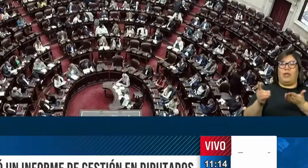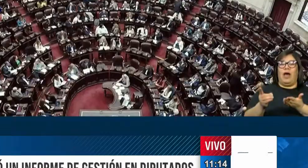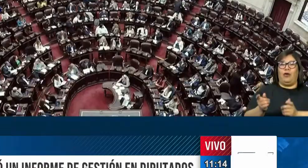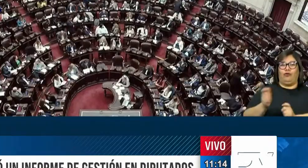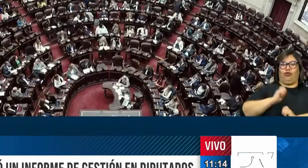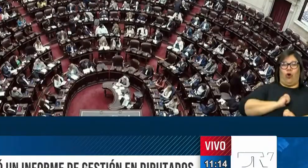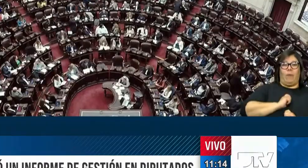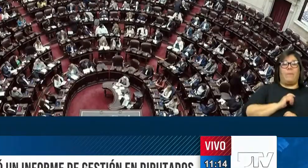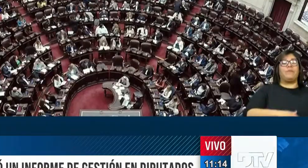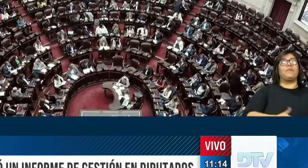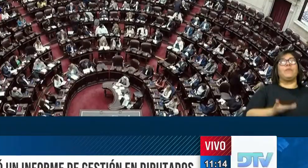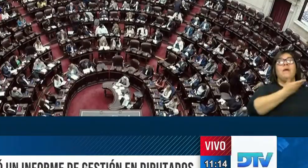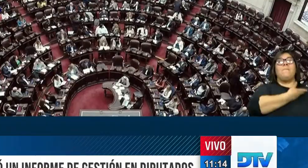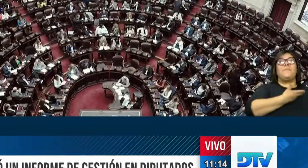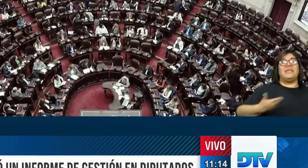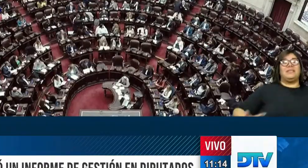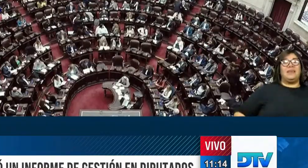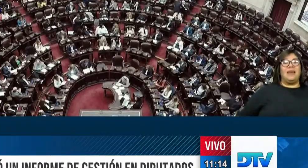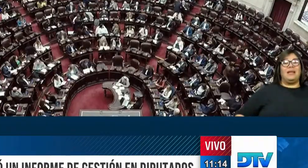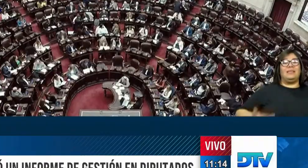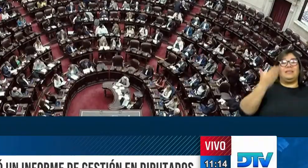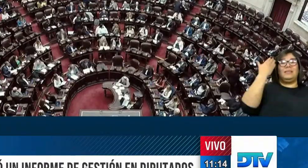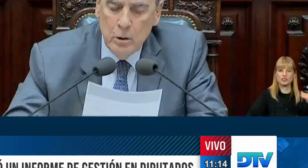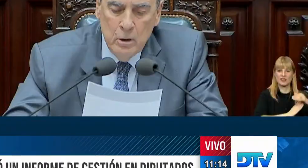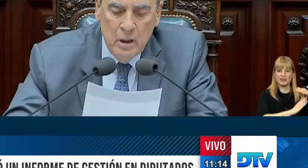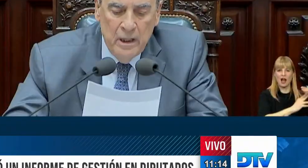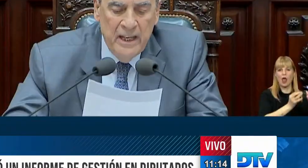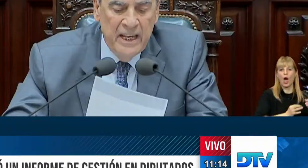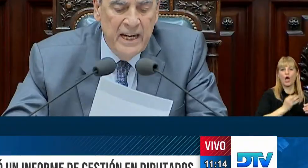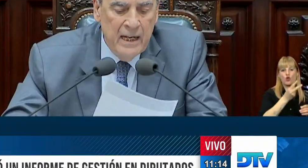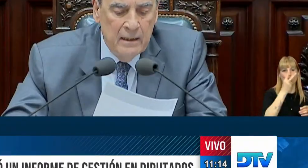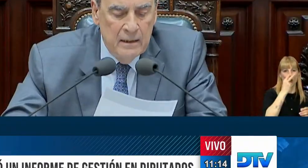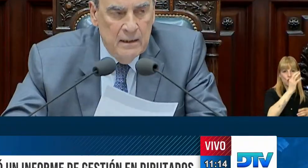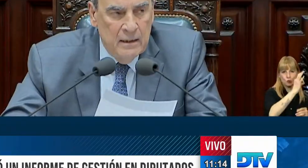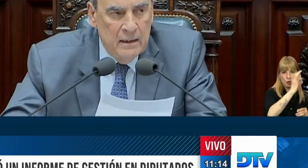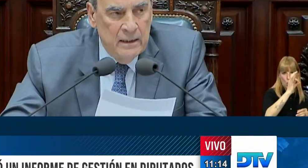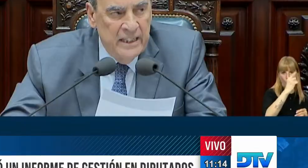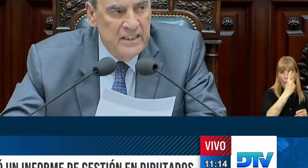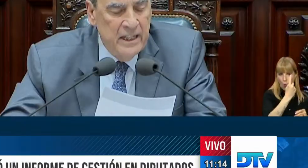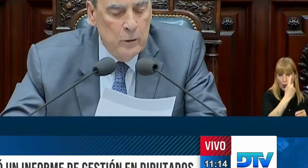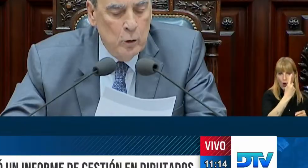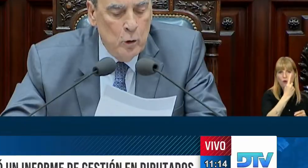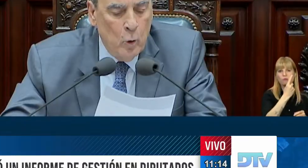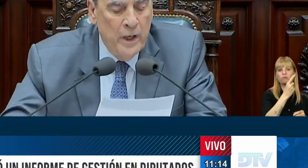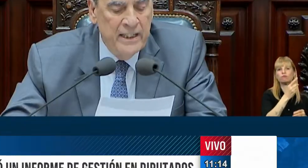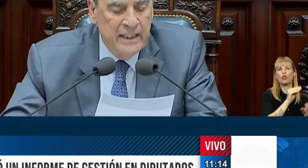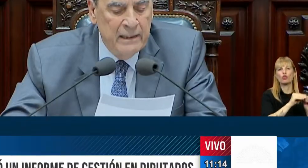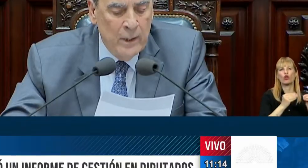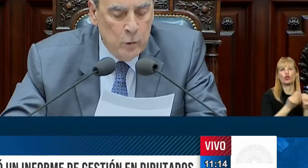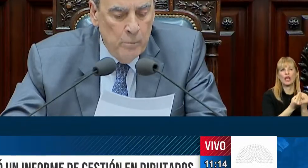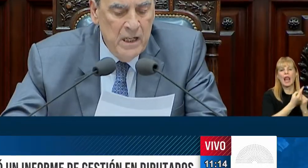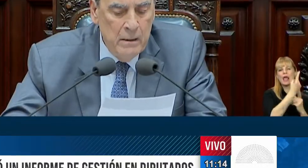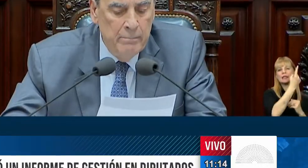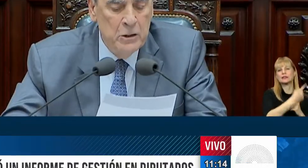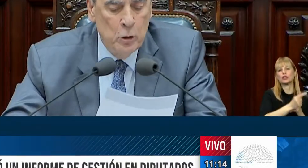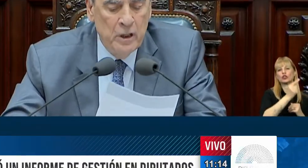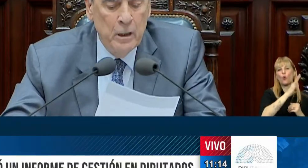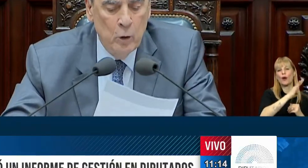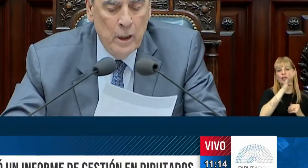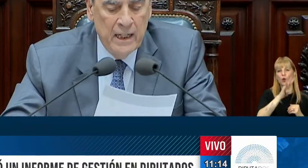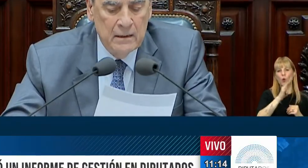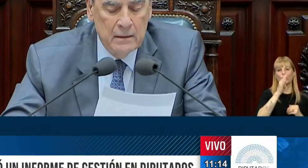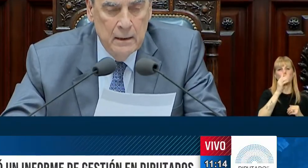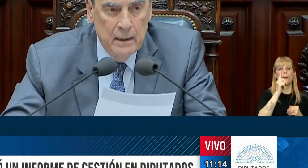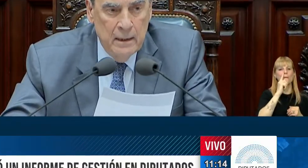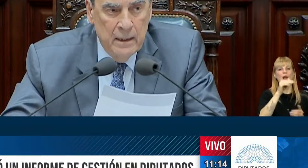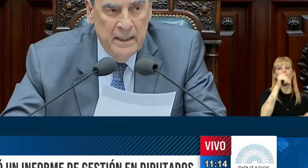de Francos se alivia. Ya tiene otros líos para explicar Francos, pero si le tenés que agregar el tema de los audios, el tema del fentanilo, bueno,